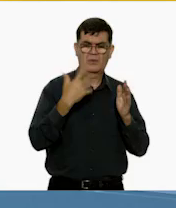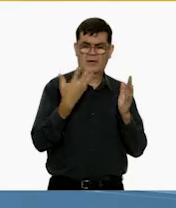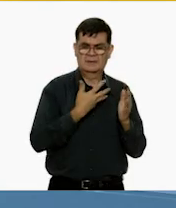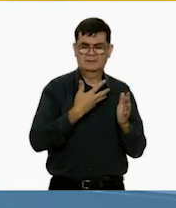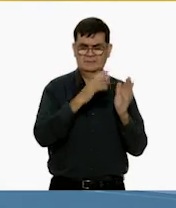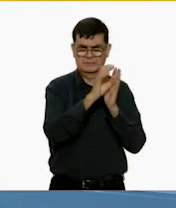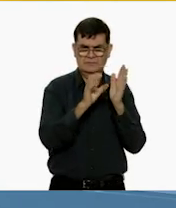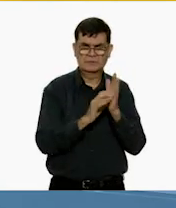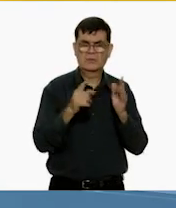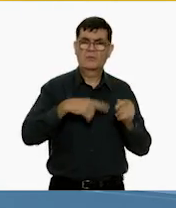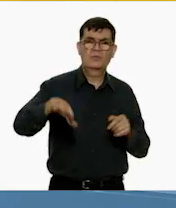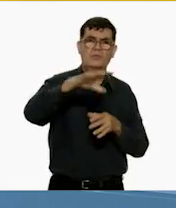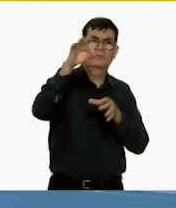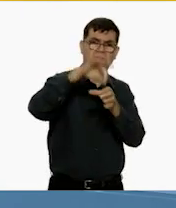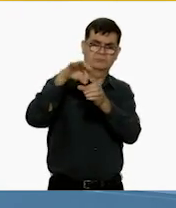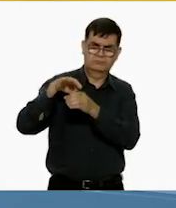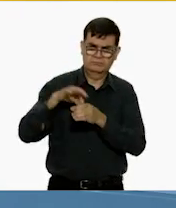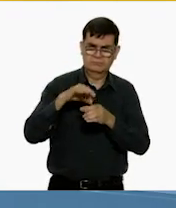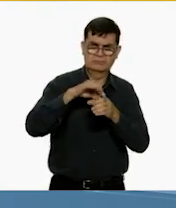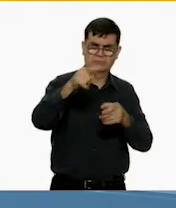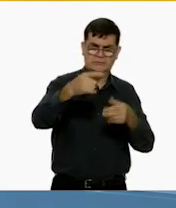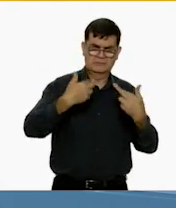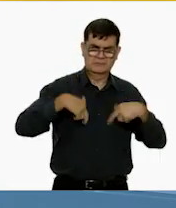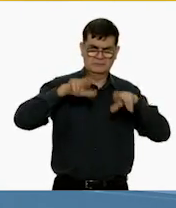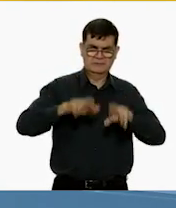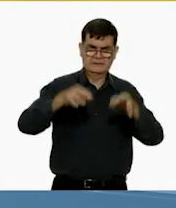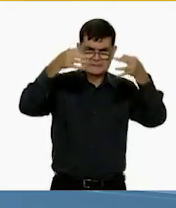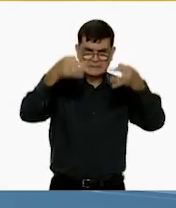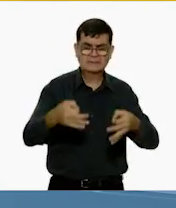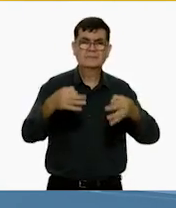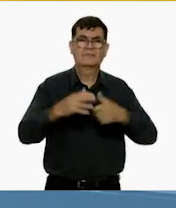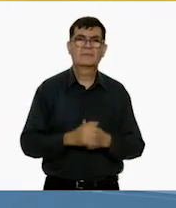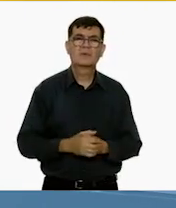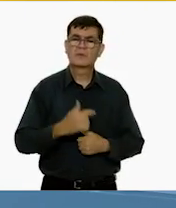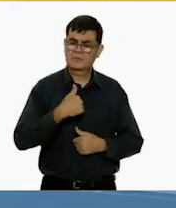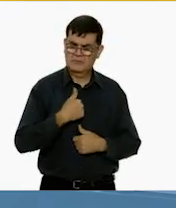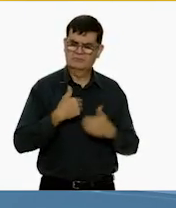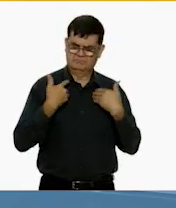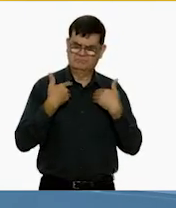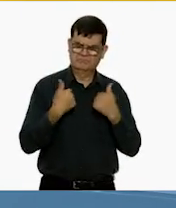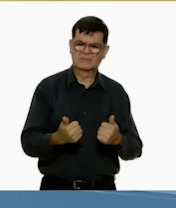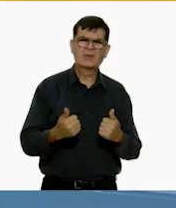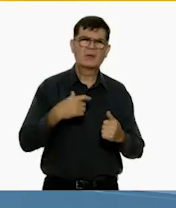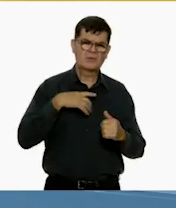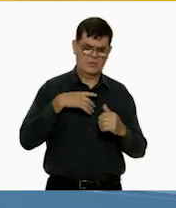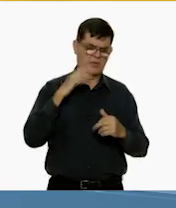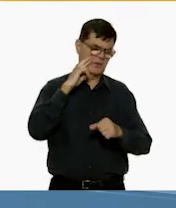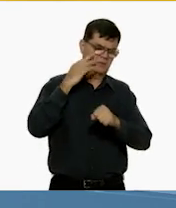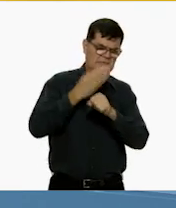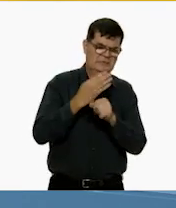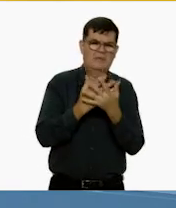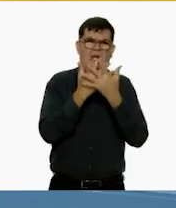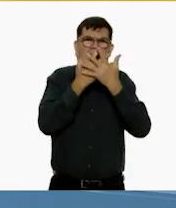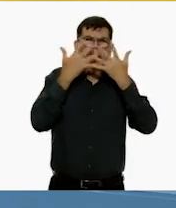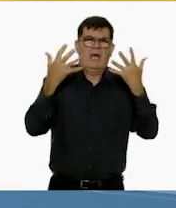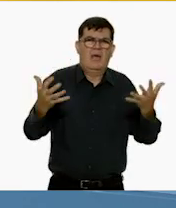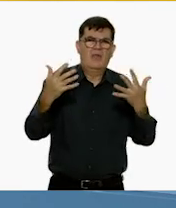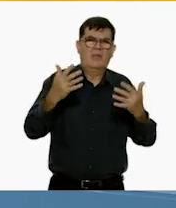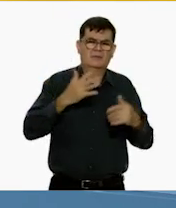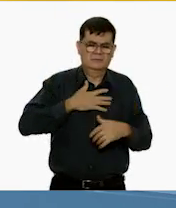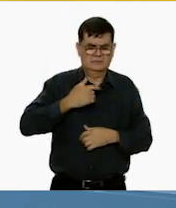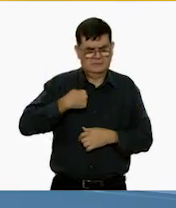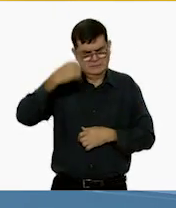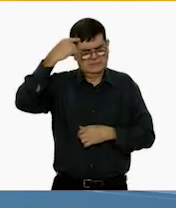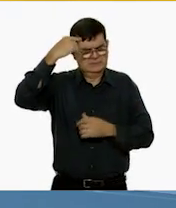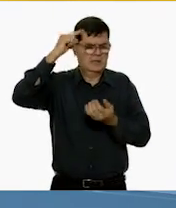la elección del pueblo y de sus legítimos representantes, comprendo la inmensa responsabilidad que va a pesar sobre mi